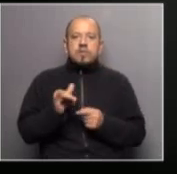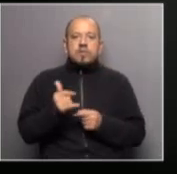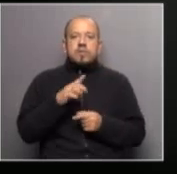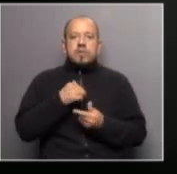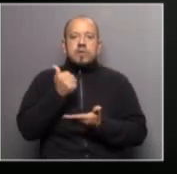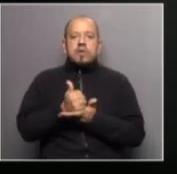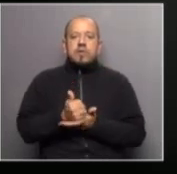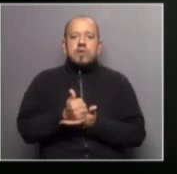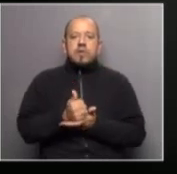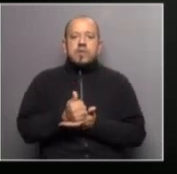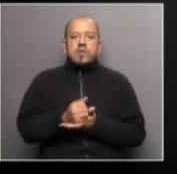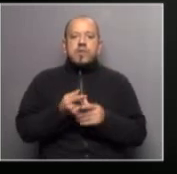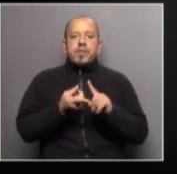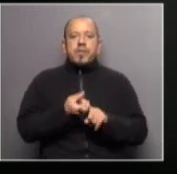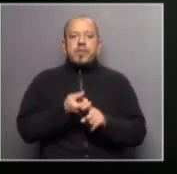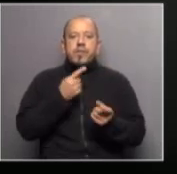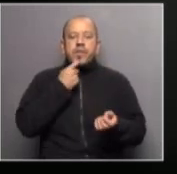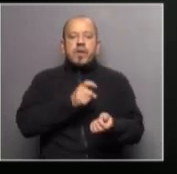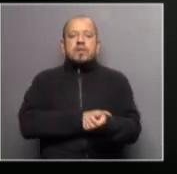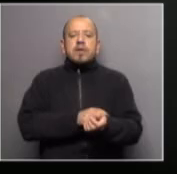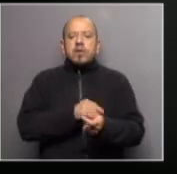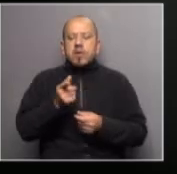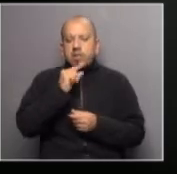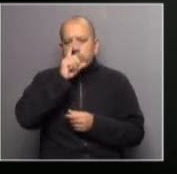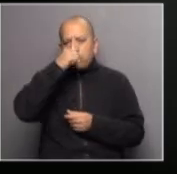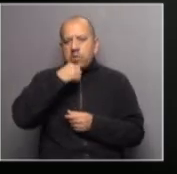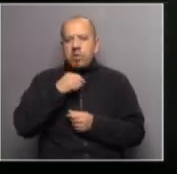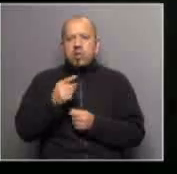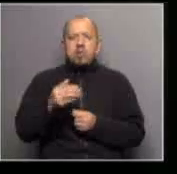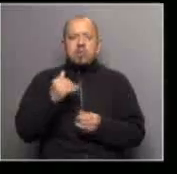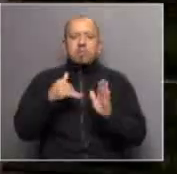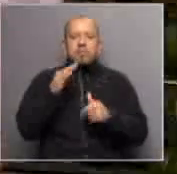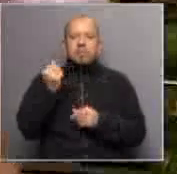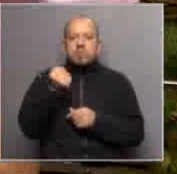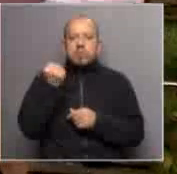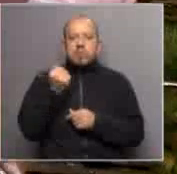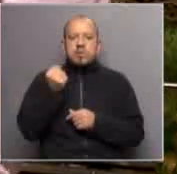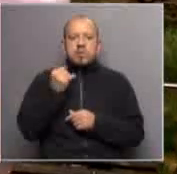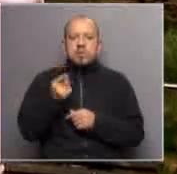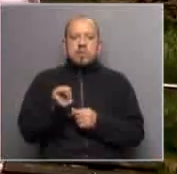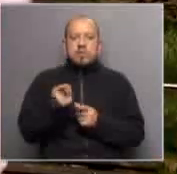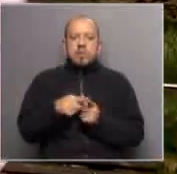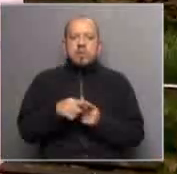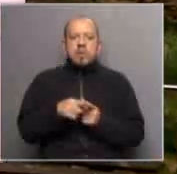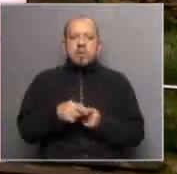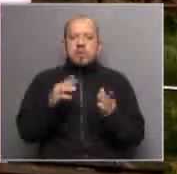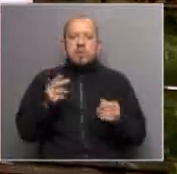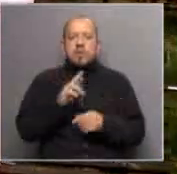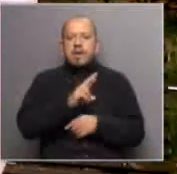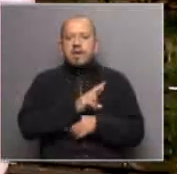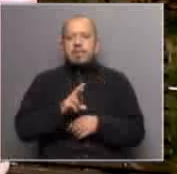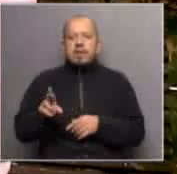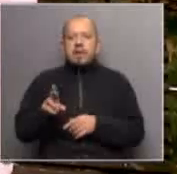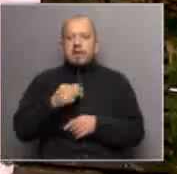acá Bodas de Sangre. ¿Qué le gustó de la ciudad puntualmente? ¿Qué destacó él? Lo que más destacó, que le llamaba la atención, era la Rambla de